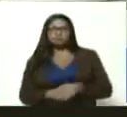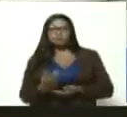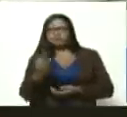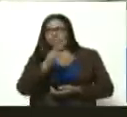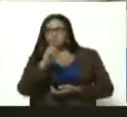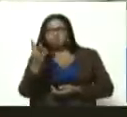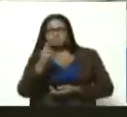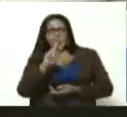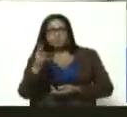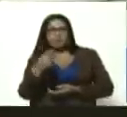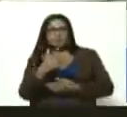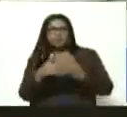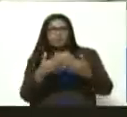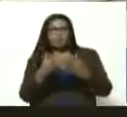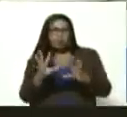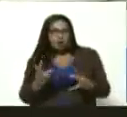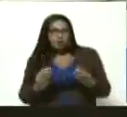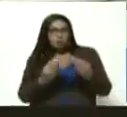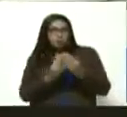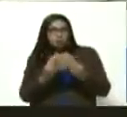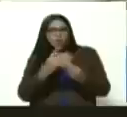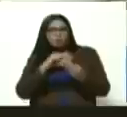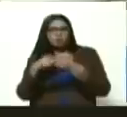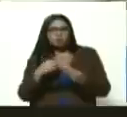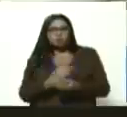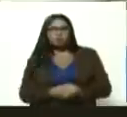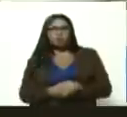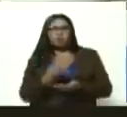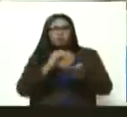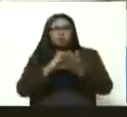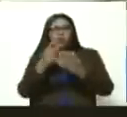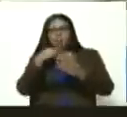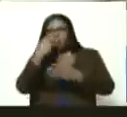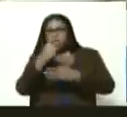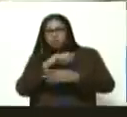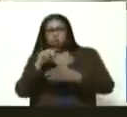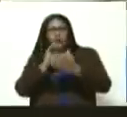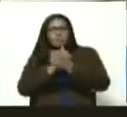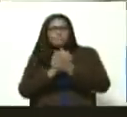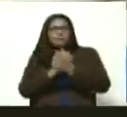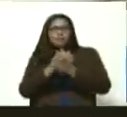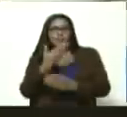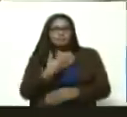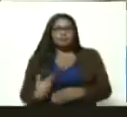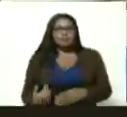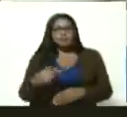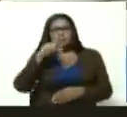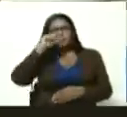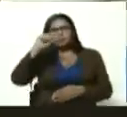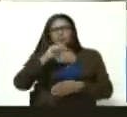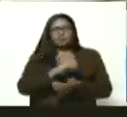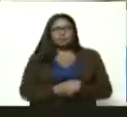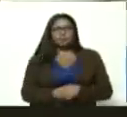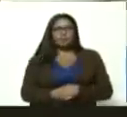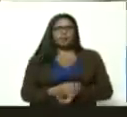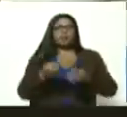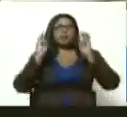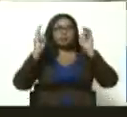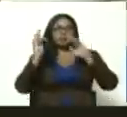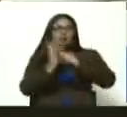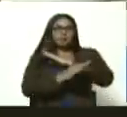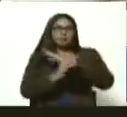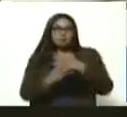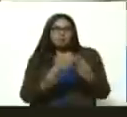situaciones acompañamos la posición y la voz de nuestro compañero presidente nicolás maduro el tema de la frontera con